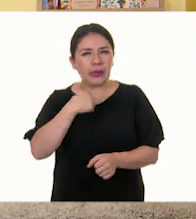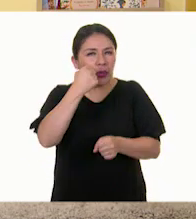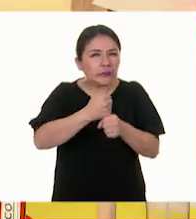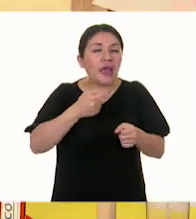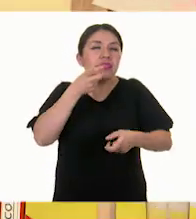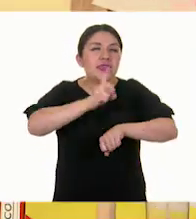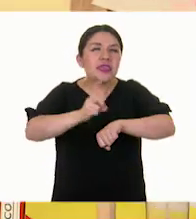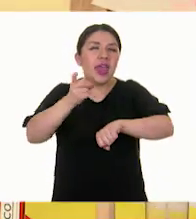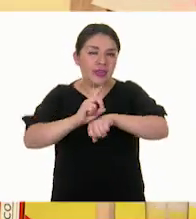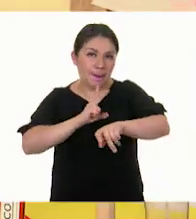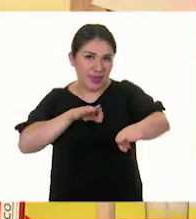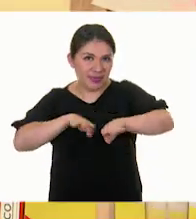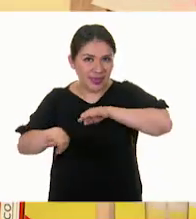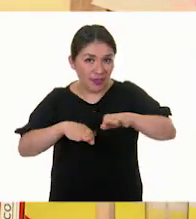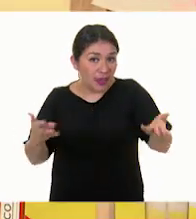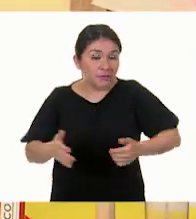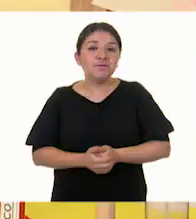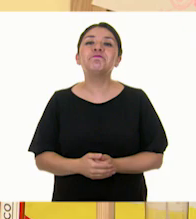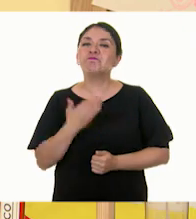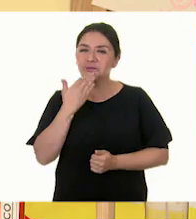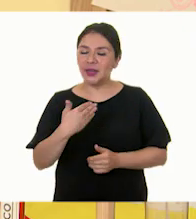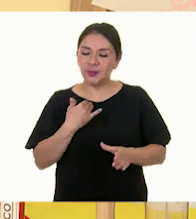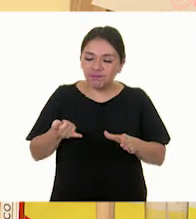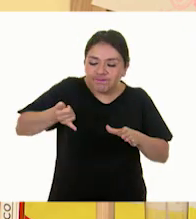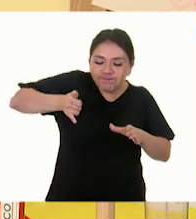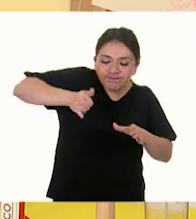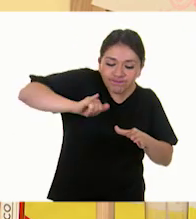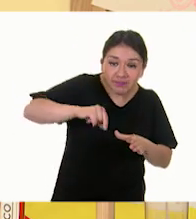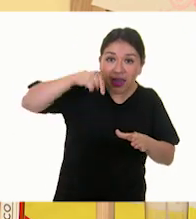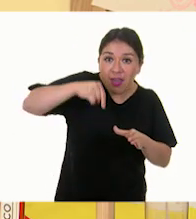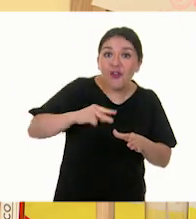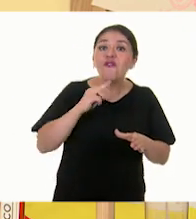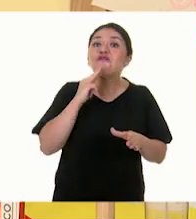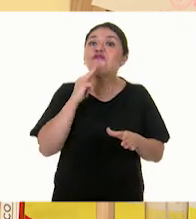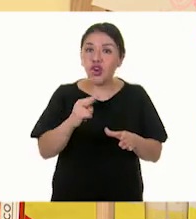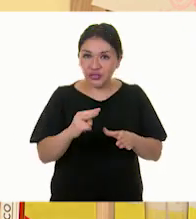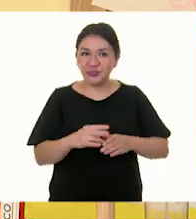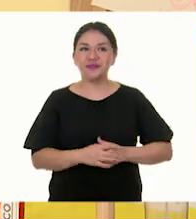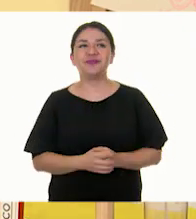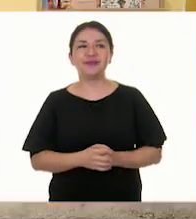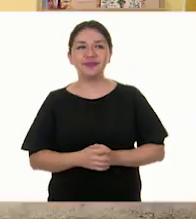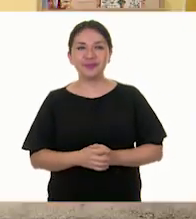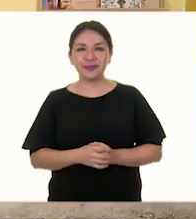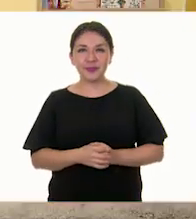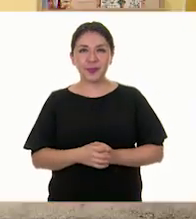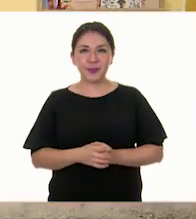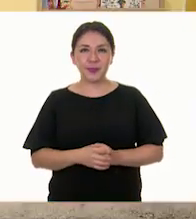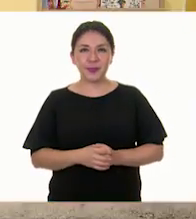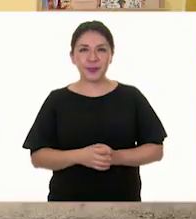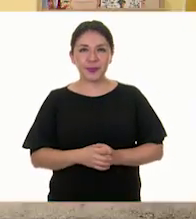días. Muy bien, entonces, vamos a poner el ingrediente de la voz.